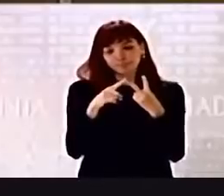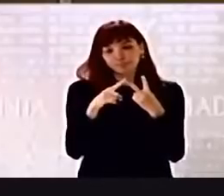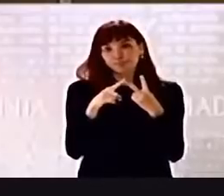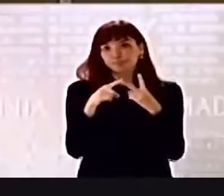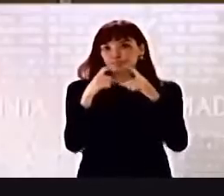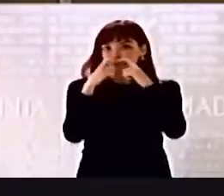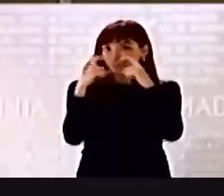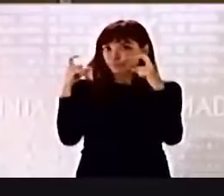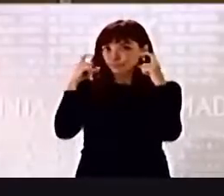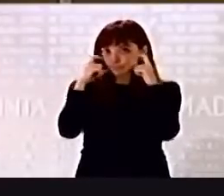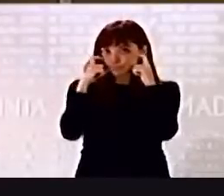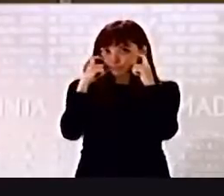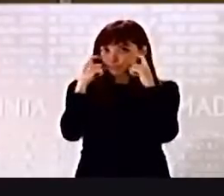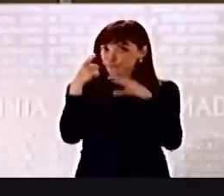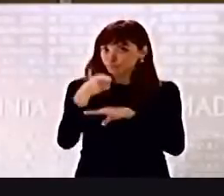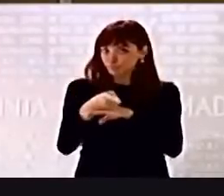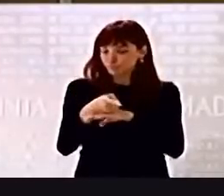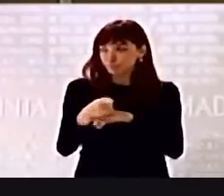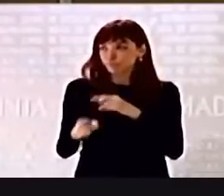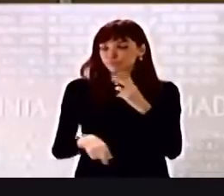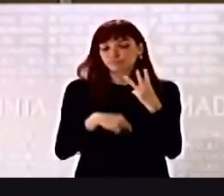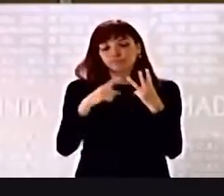uso de mascarilla,